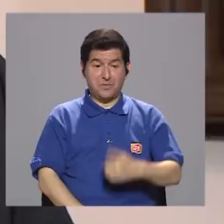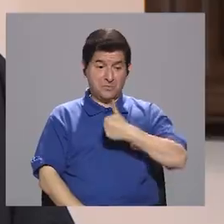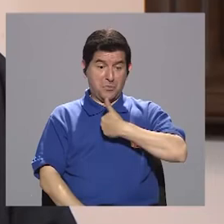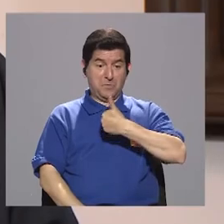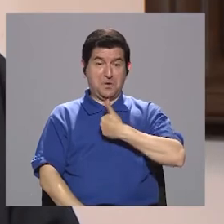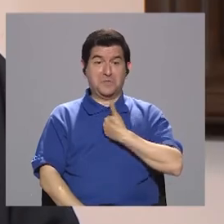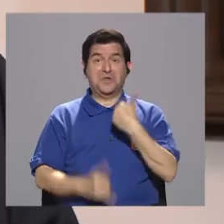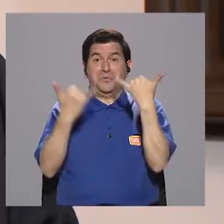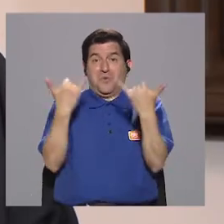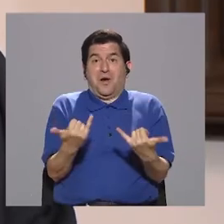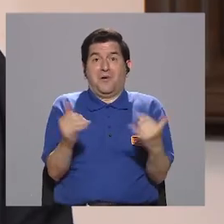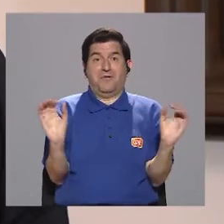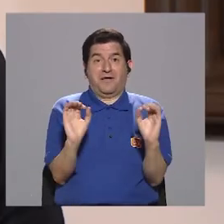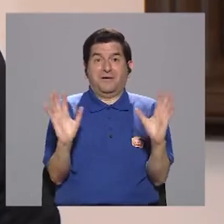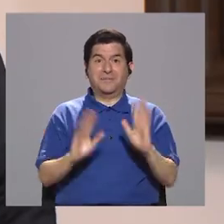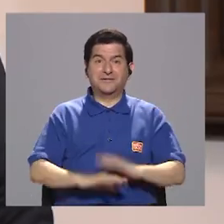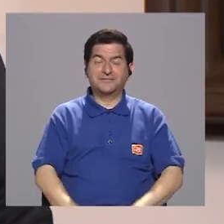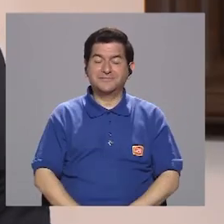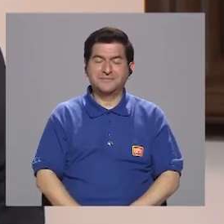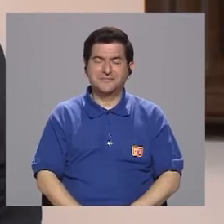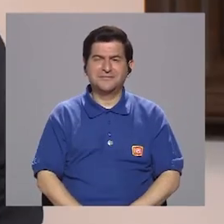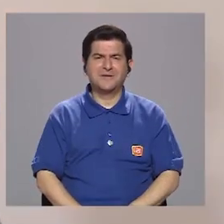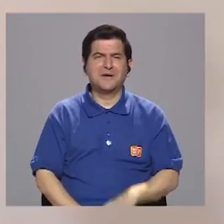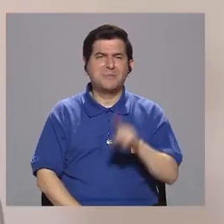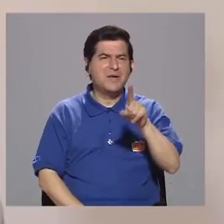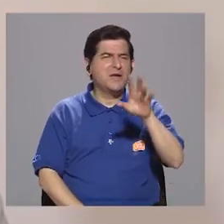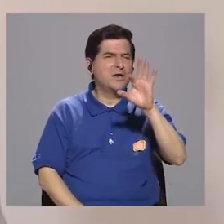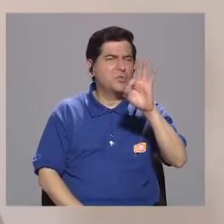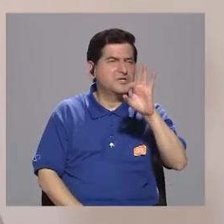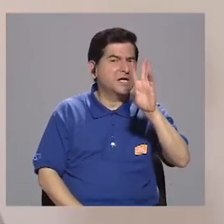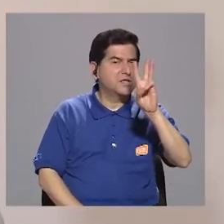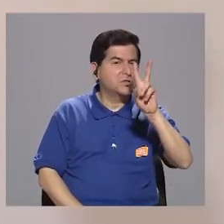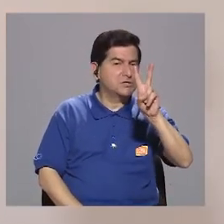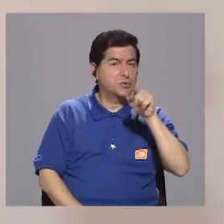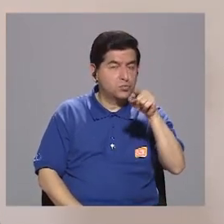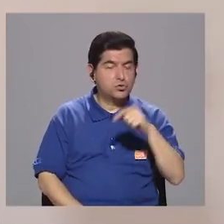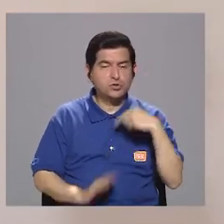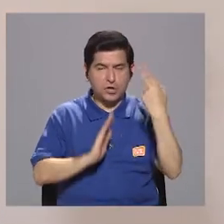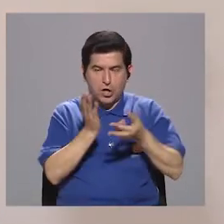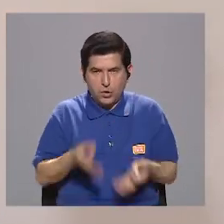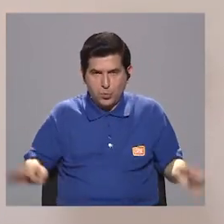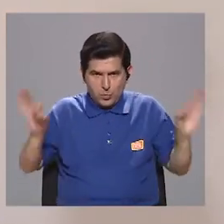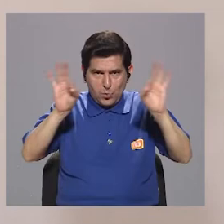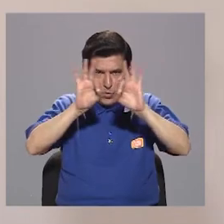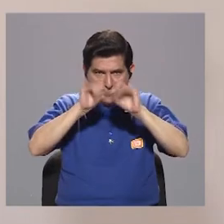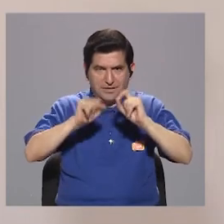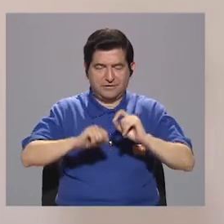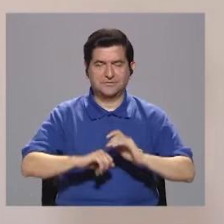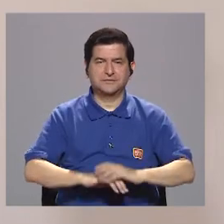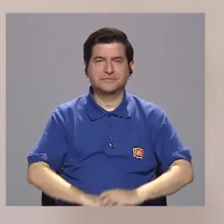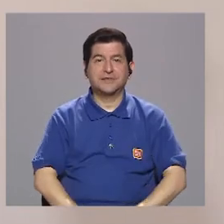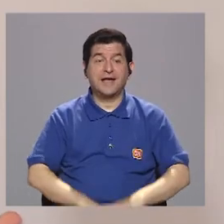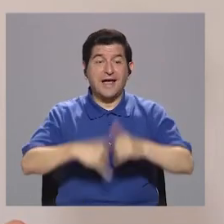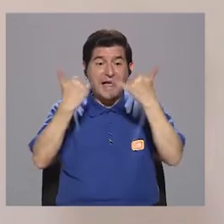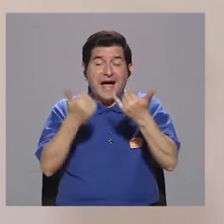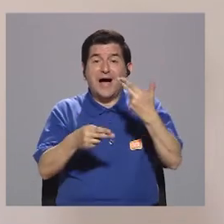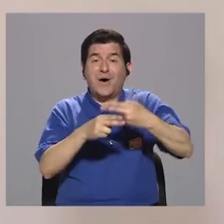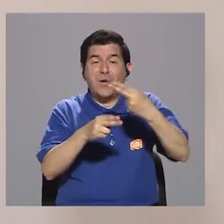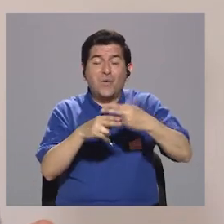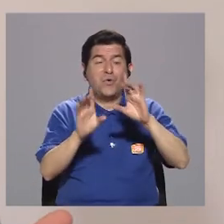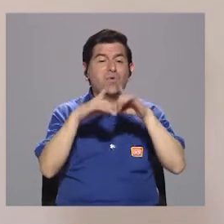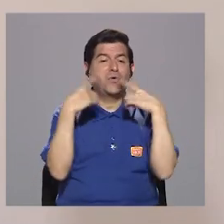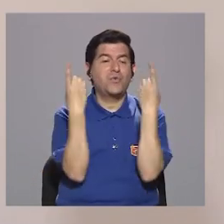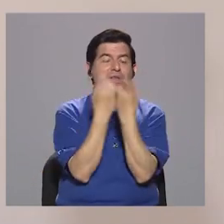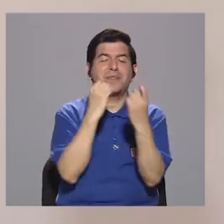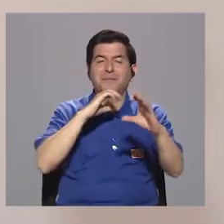mí ahora. Don Rogelio, en el 62 usted jugó un rol muy importante desde lo que ahora se llamaría